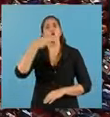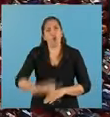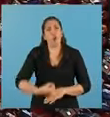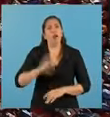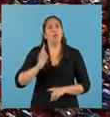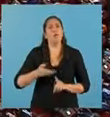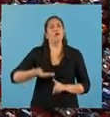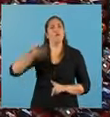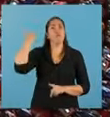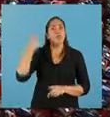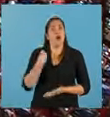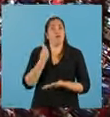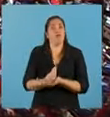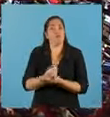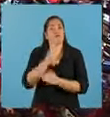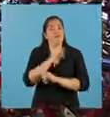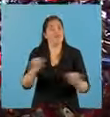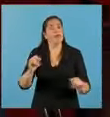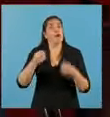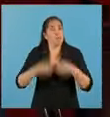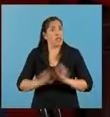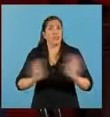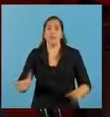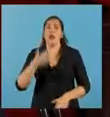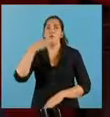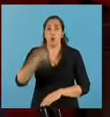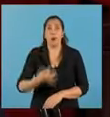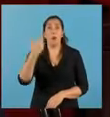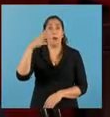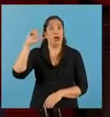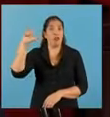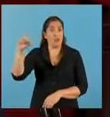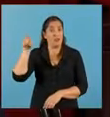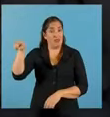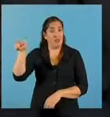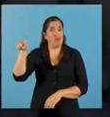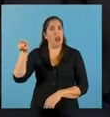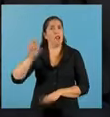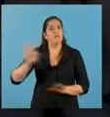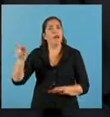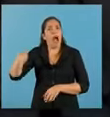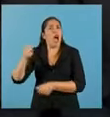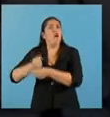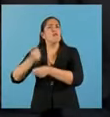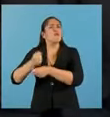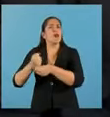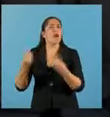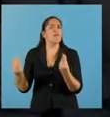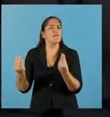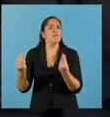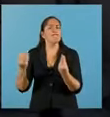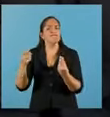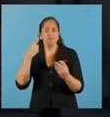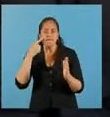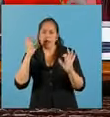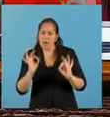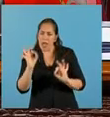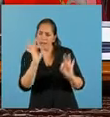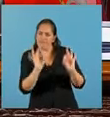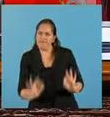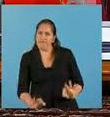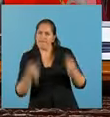día de nuestra asunción. El Banco Central de la República Argentina se encuentra analizando de modo pormenorizado